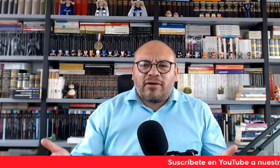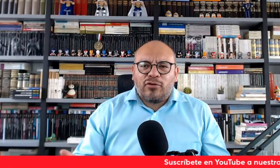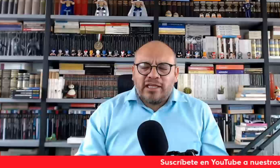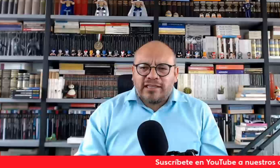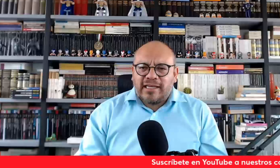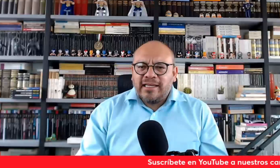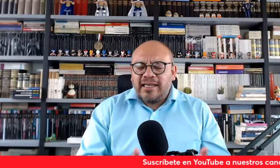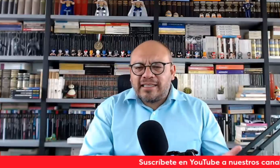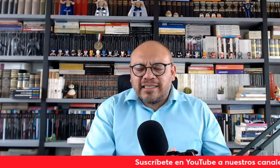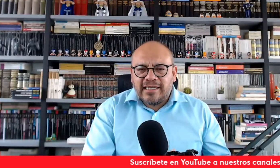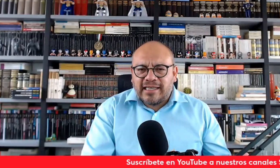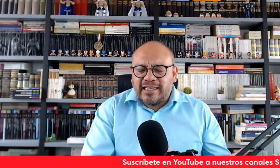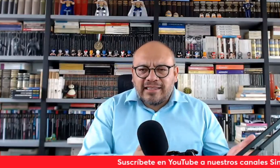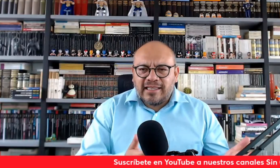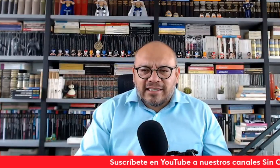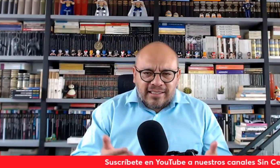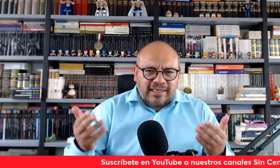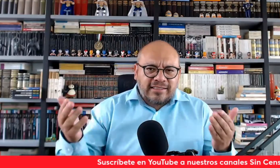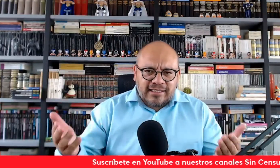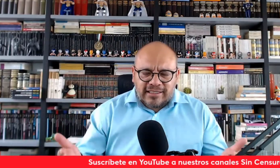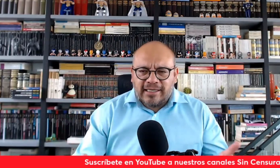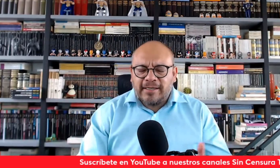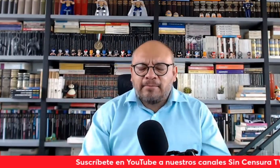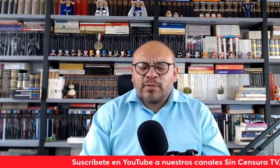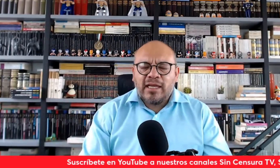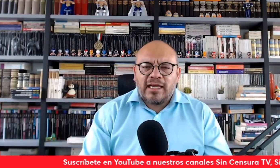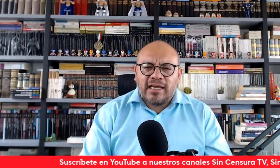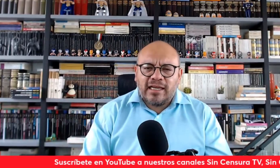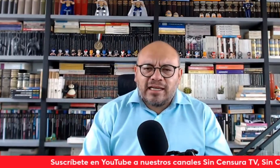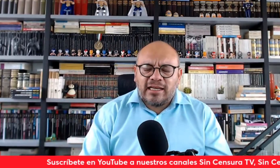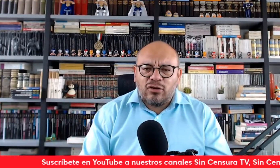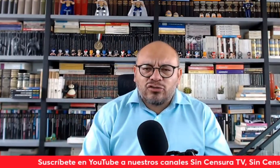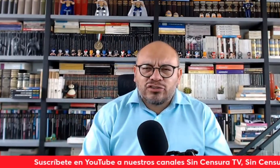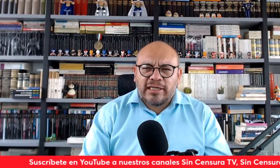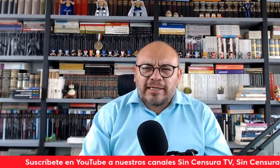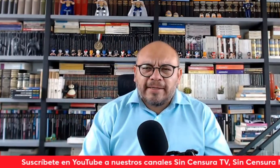grosería favorita, la hace Katia de Artigues desde